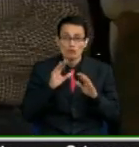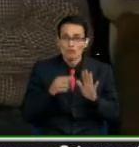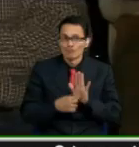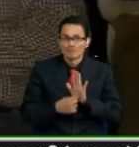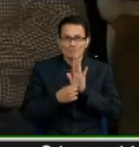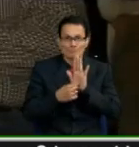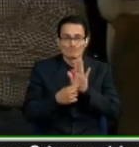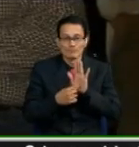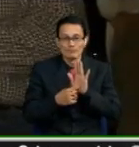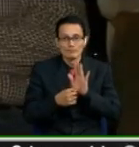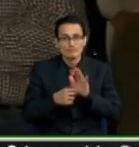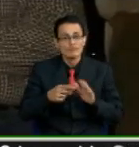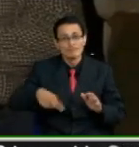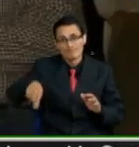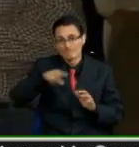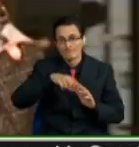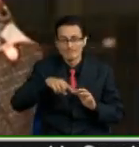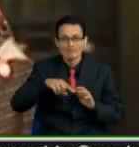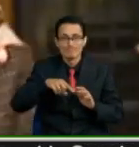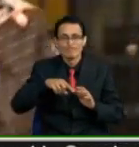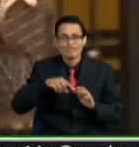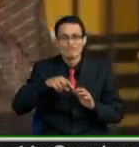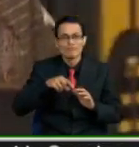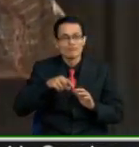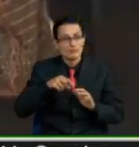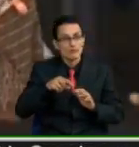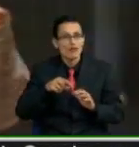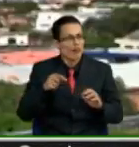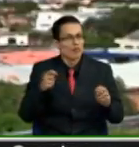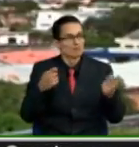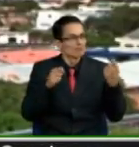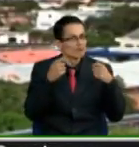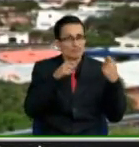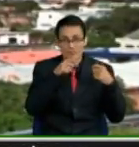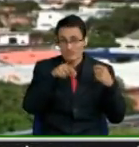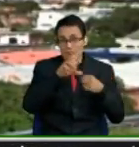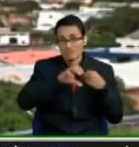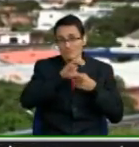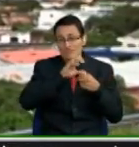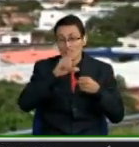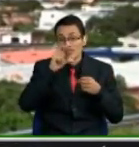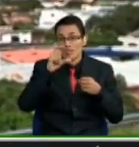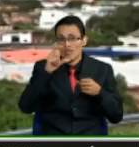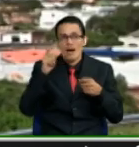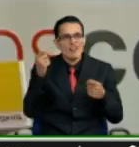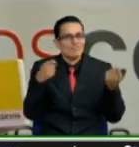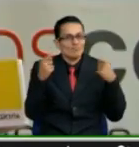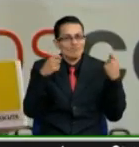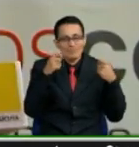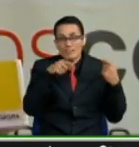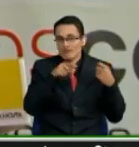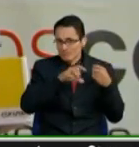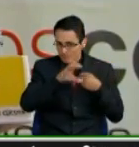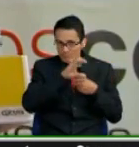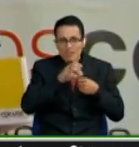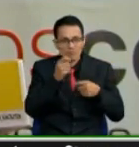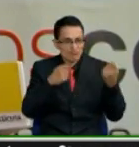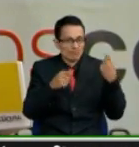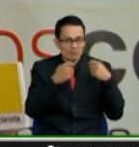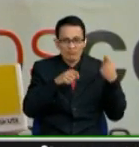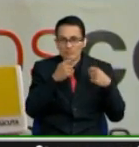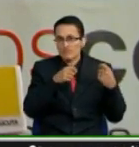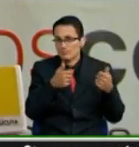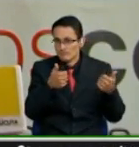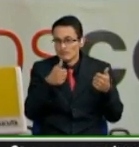ellos tengan buenos compradores en la ciudad de Cúcuta, que eso es lo que se busca, vender a la ciudad, que se vendan estos productos